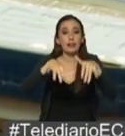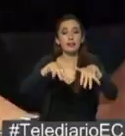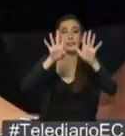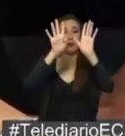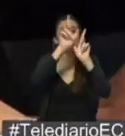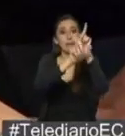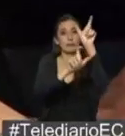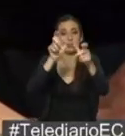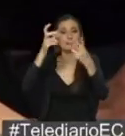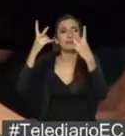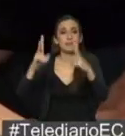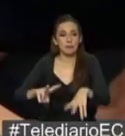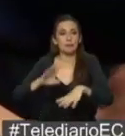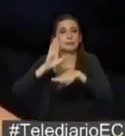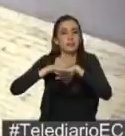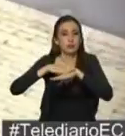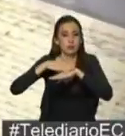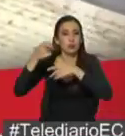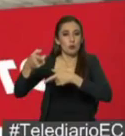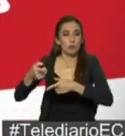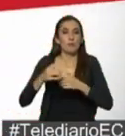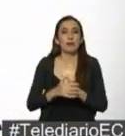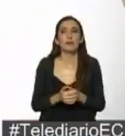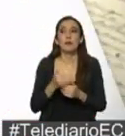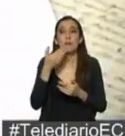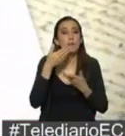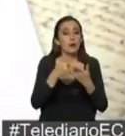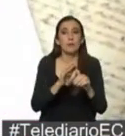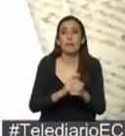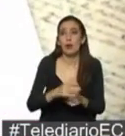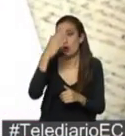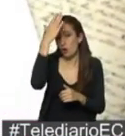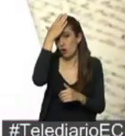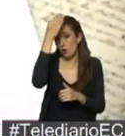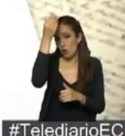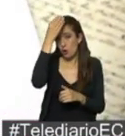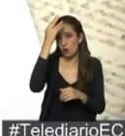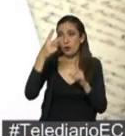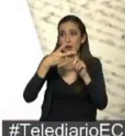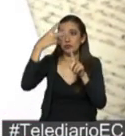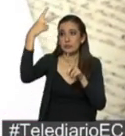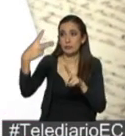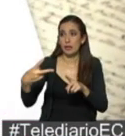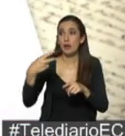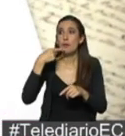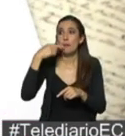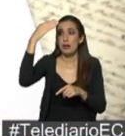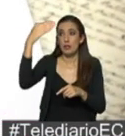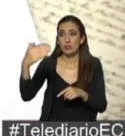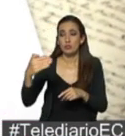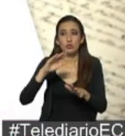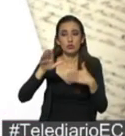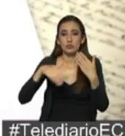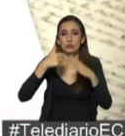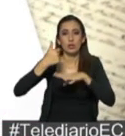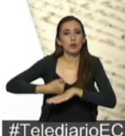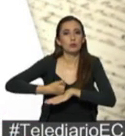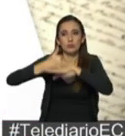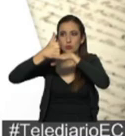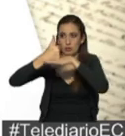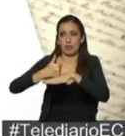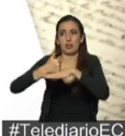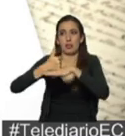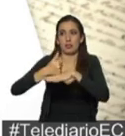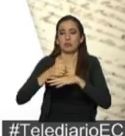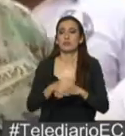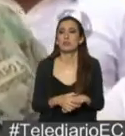autores directos del delito de cohecho, entre ellos el ex vicepresidente Jorge Glass, Alexis Mera, María Duarte, Walter Solís y